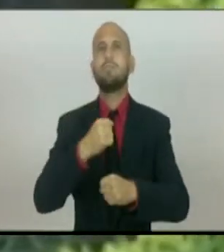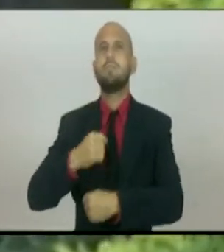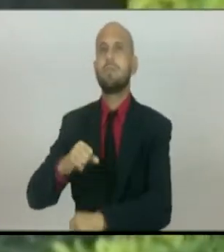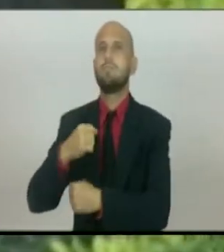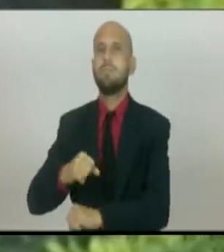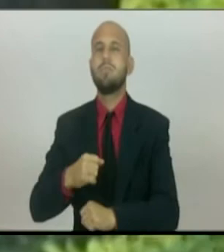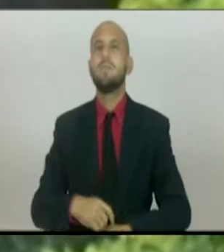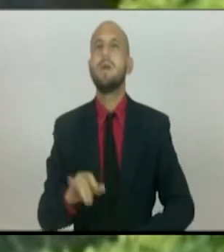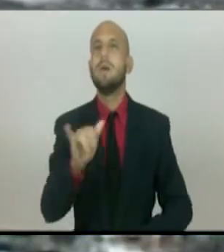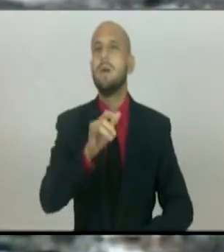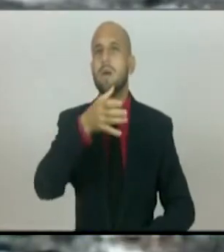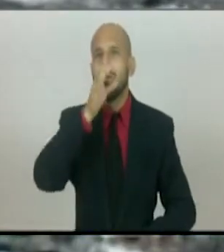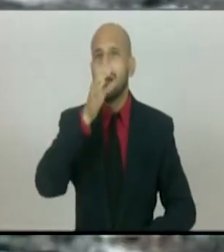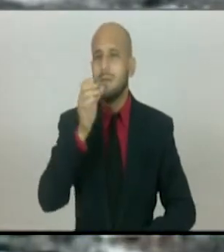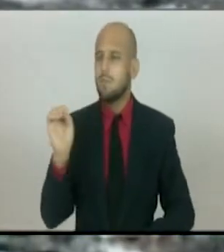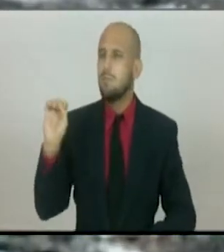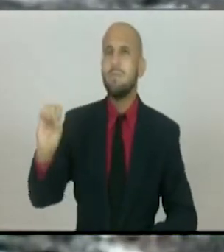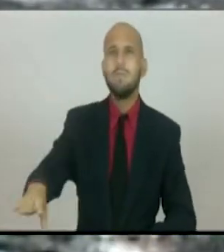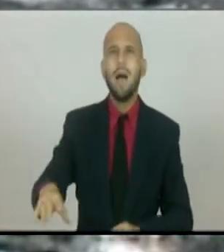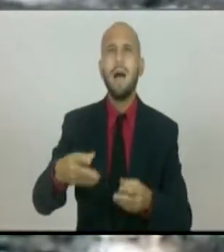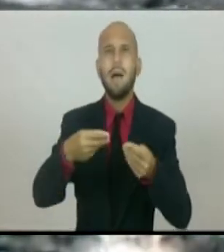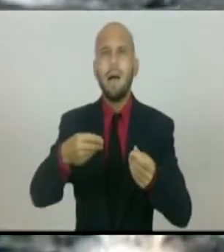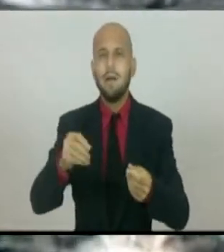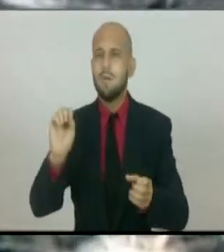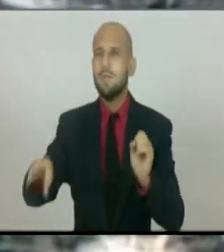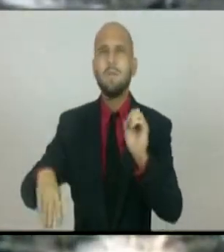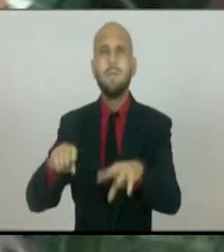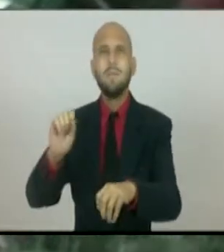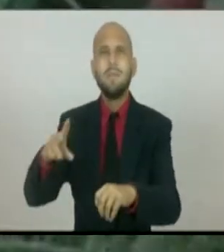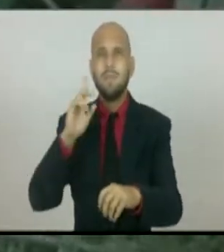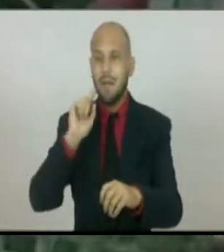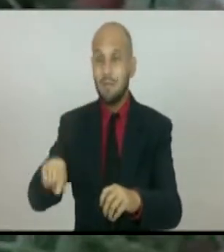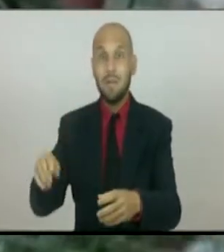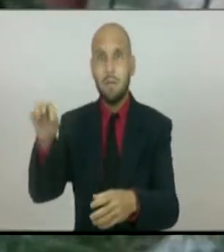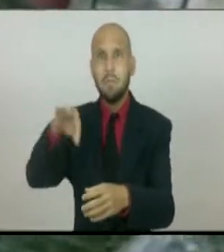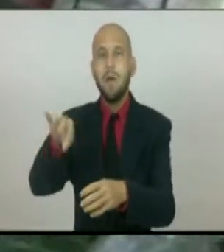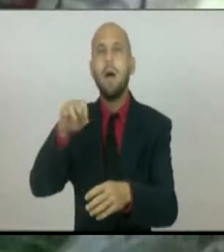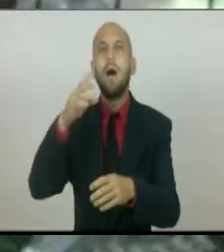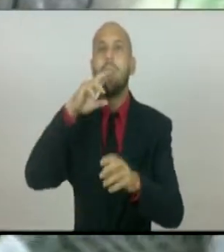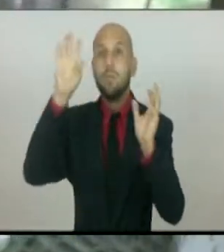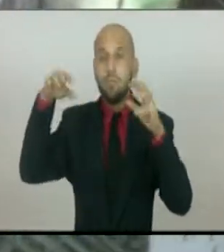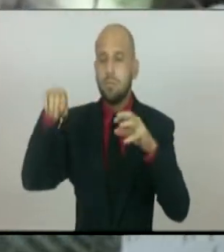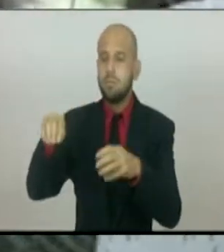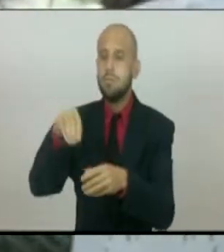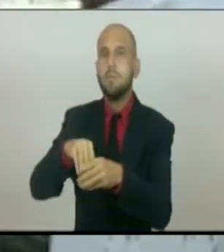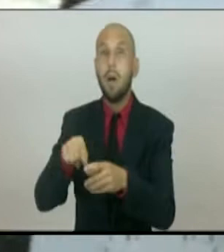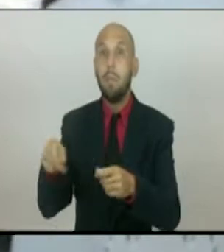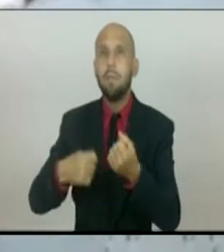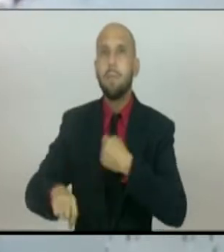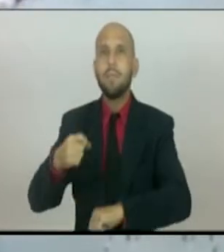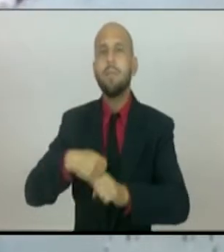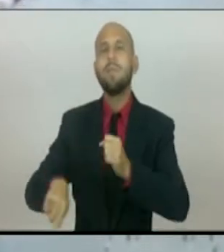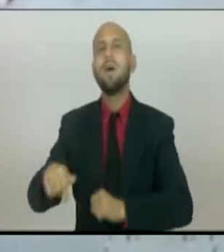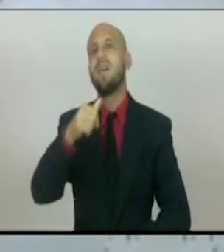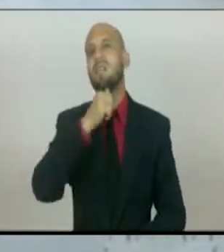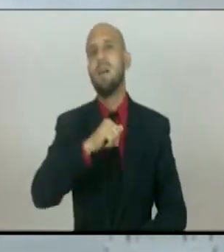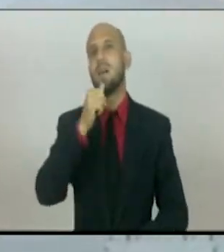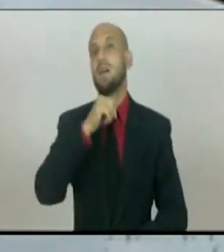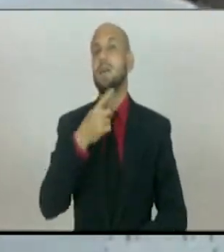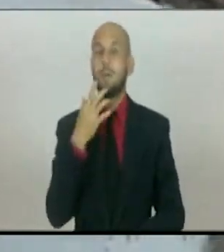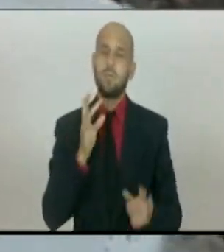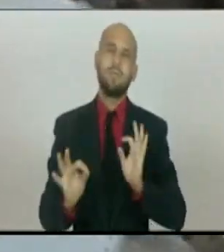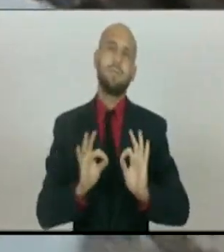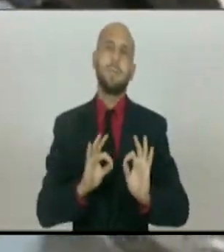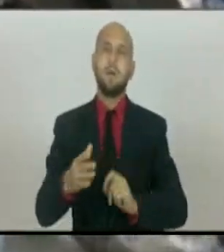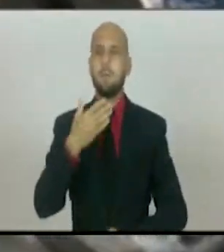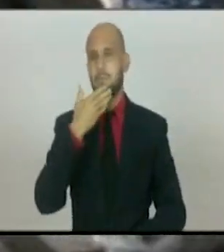fundamental los vasos desechables, los nylon, todos aquellos depósitos que puedan acumular agua y favorecer, por supuesto, a la